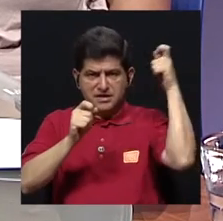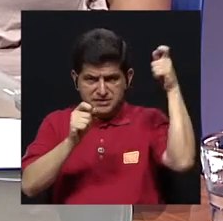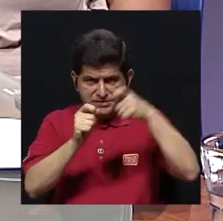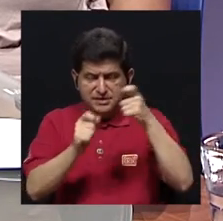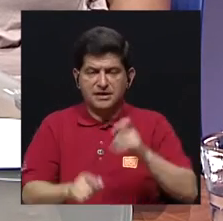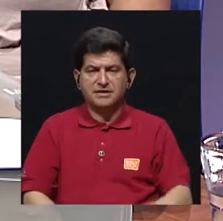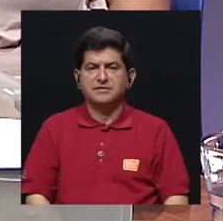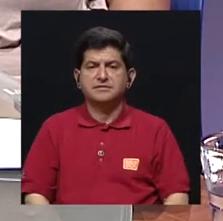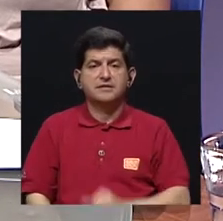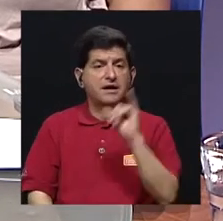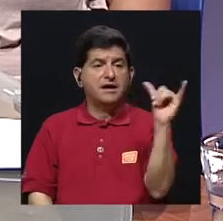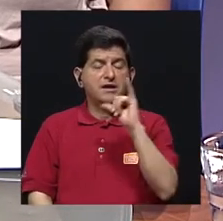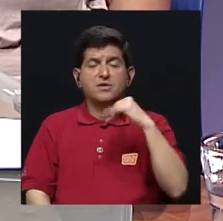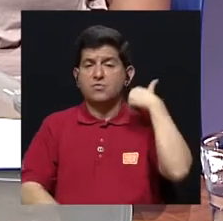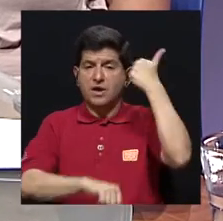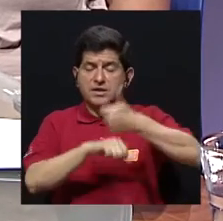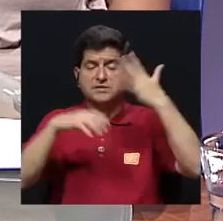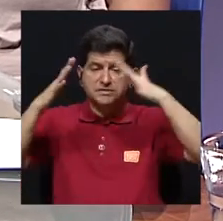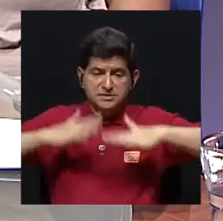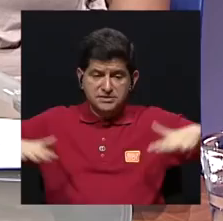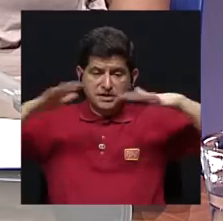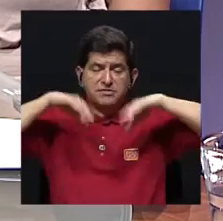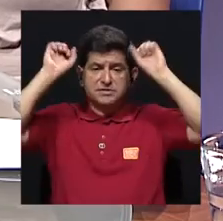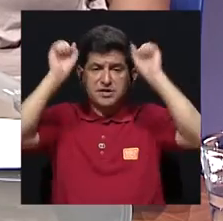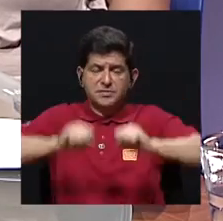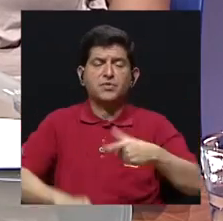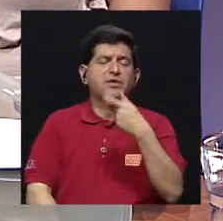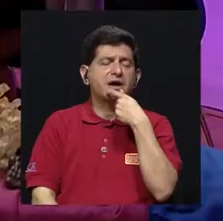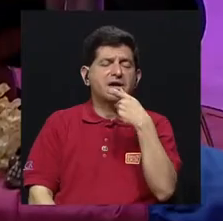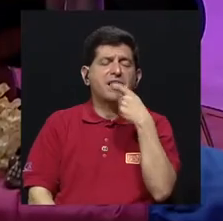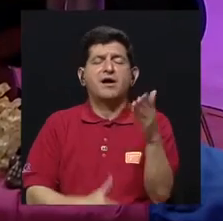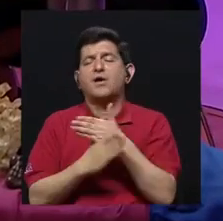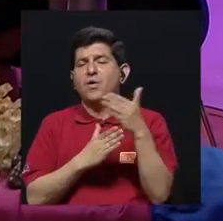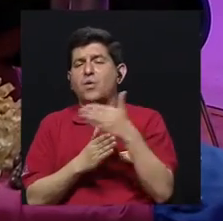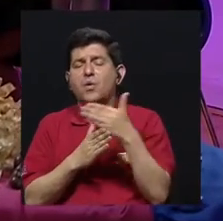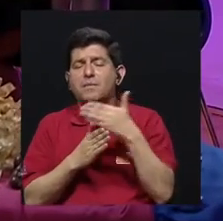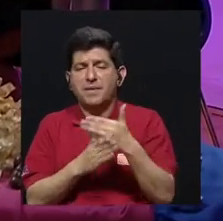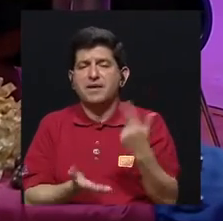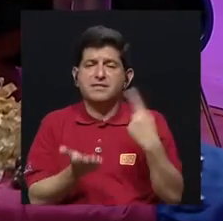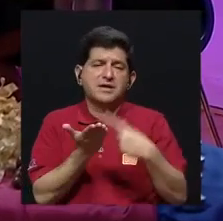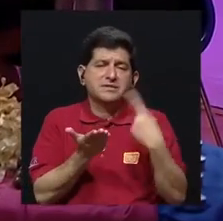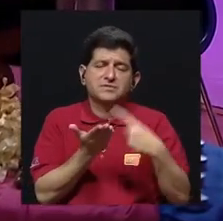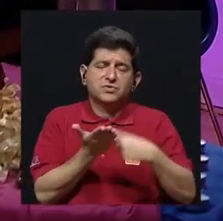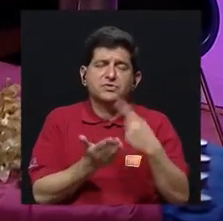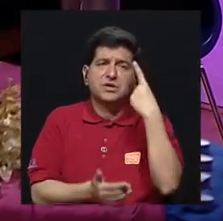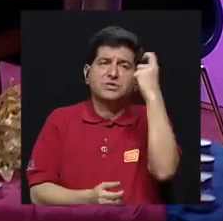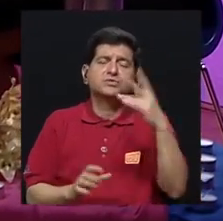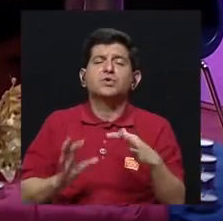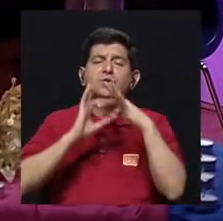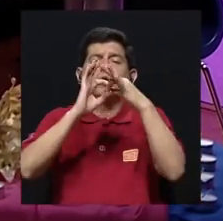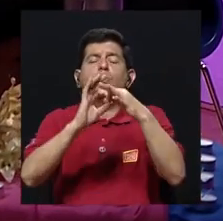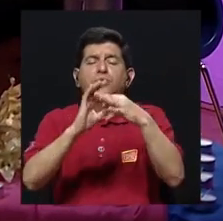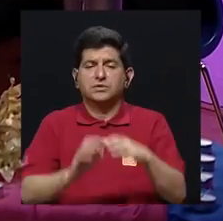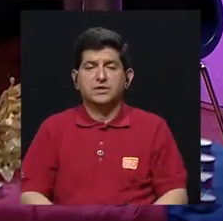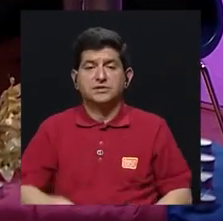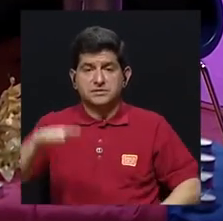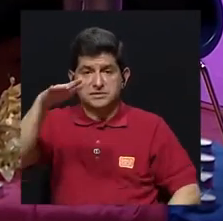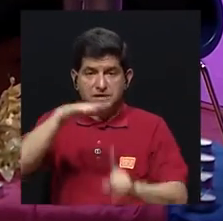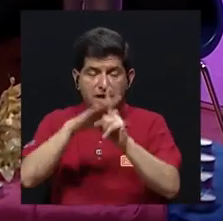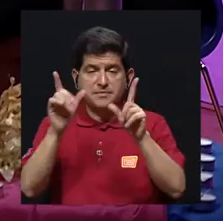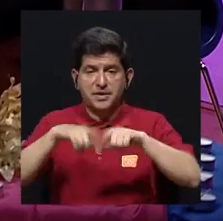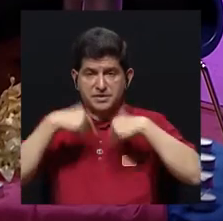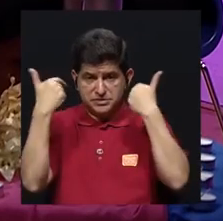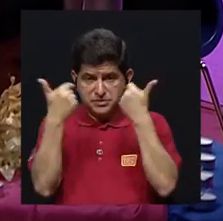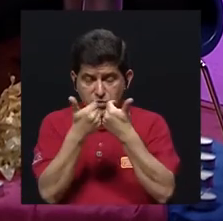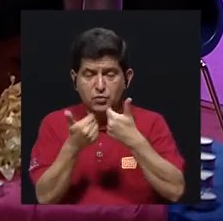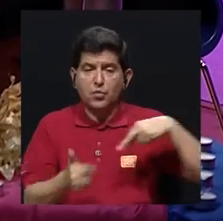donde pudieran compartir, debatir y soñar juntas. Inclusive surge la colectiva Caminando, ¿verdad? A mí me gustaría que tal vez ustedes me cuenten